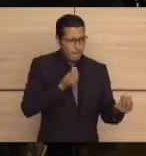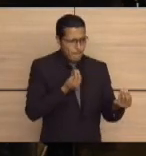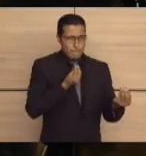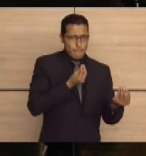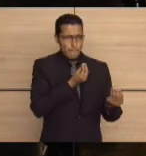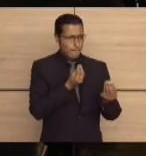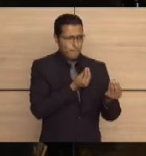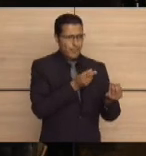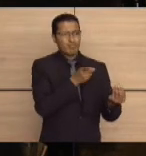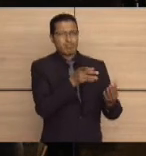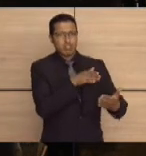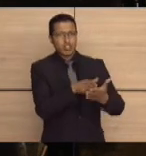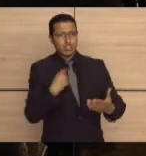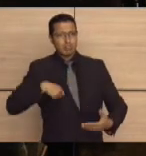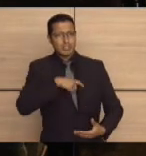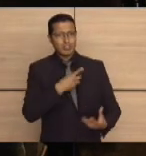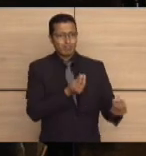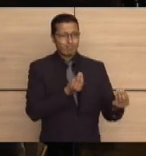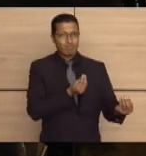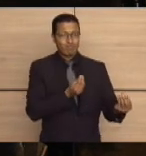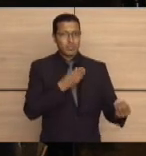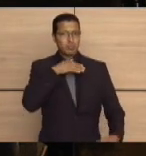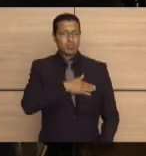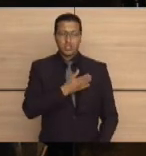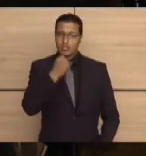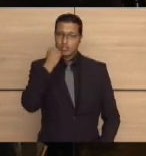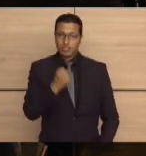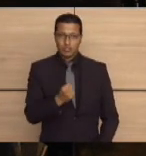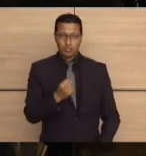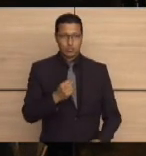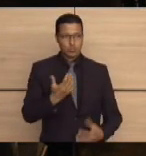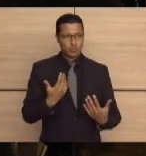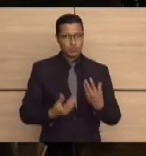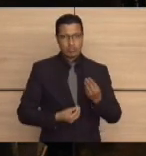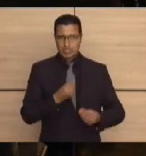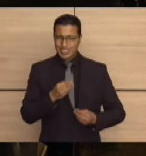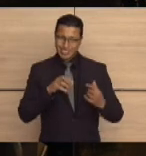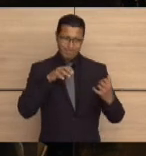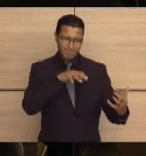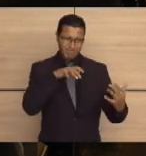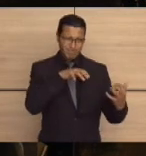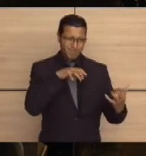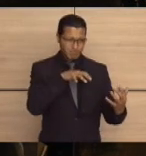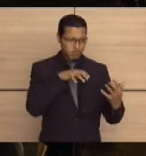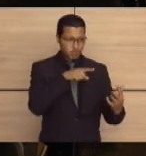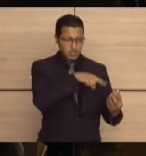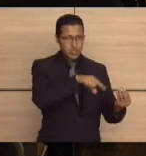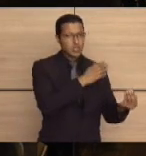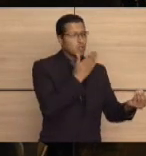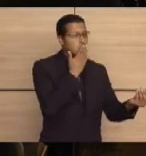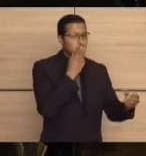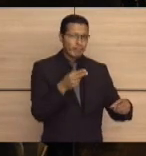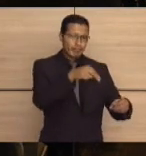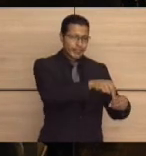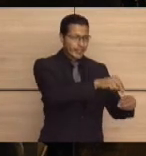de los españoles. Y Bolívar libró una guerra a muerte muy feroz, muy cruel, contra los pueblos indígenas, ¿no?